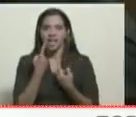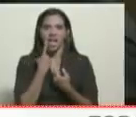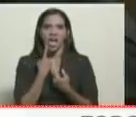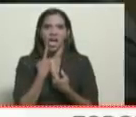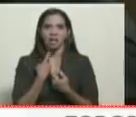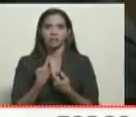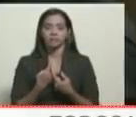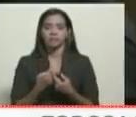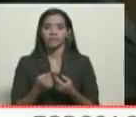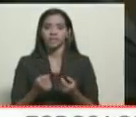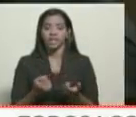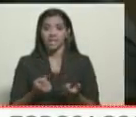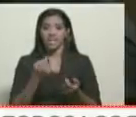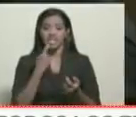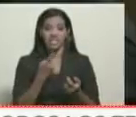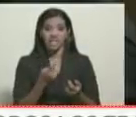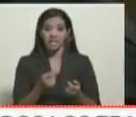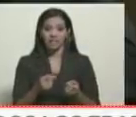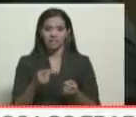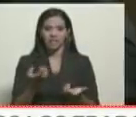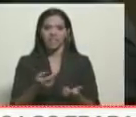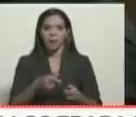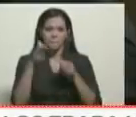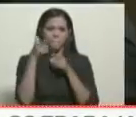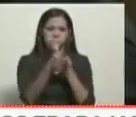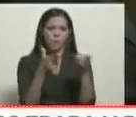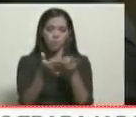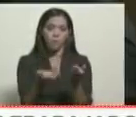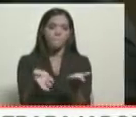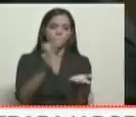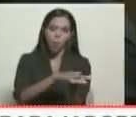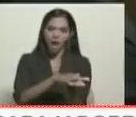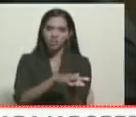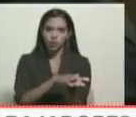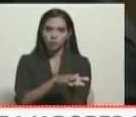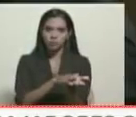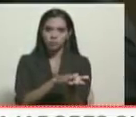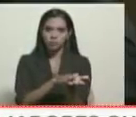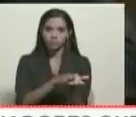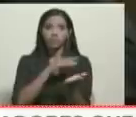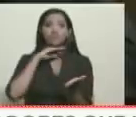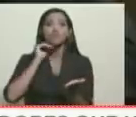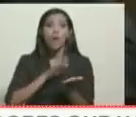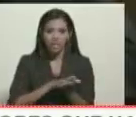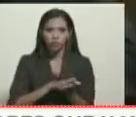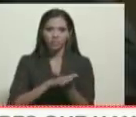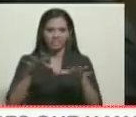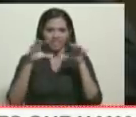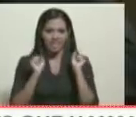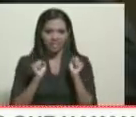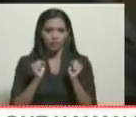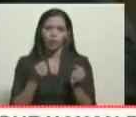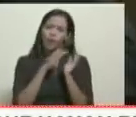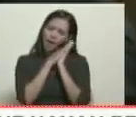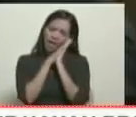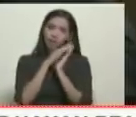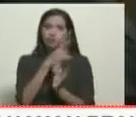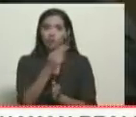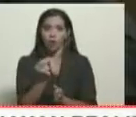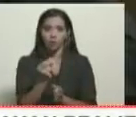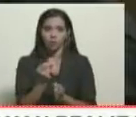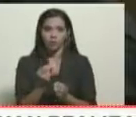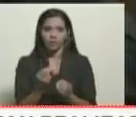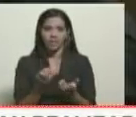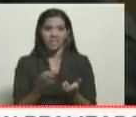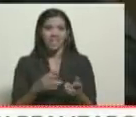estaban tendidos. Tendidos no es que estaban durmiendo, es que los habían matado. ¿Ok? Que se entienda, no tendidos durmiendo en un picnic,